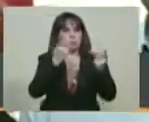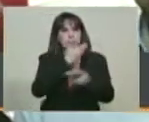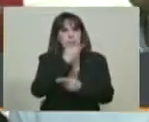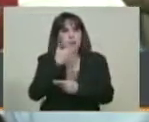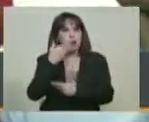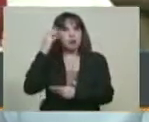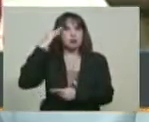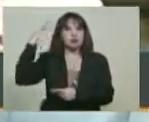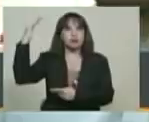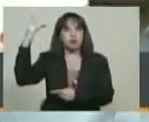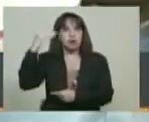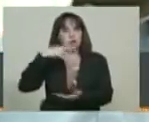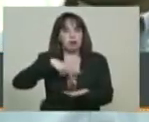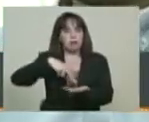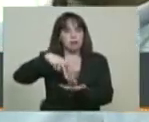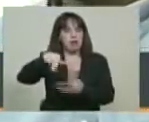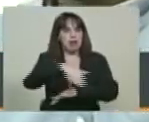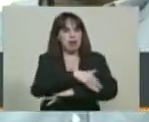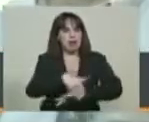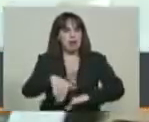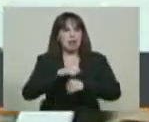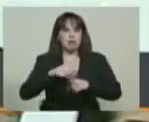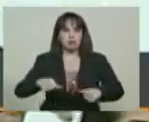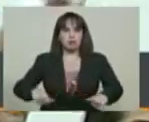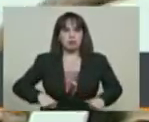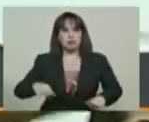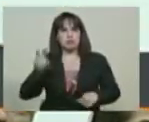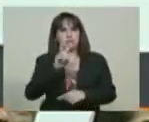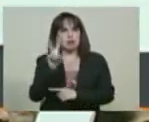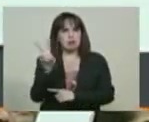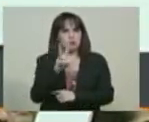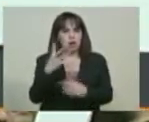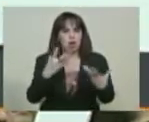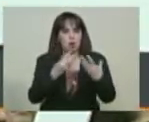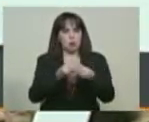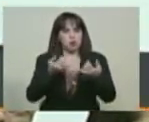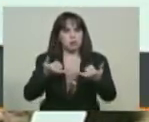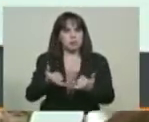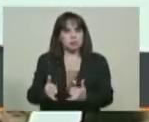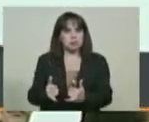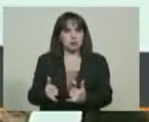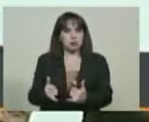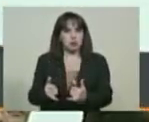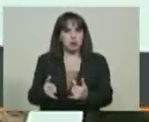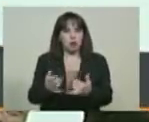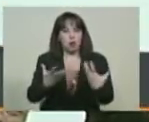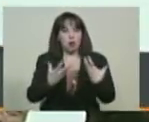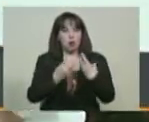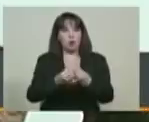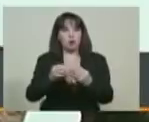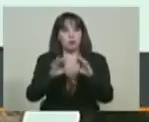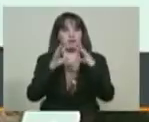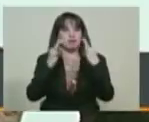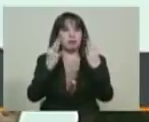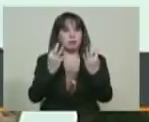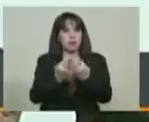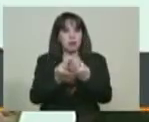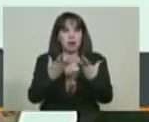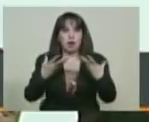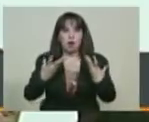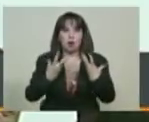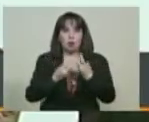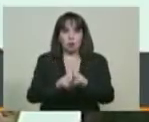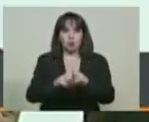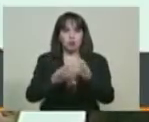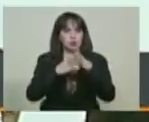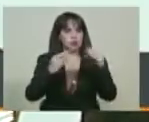sueño con caminar en las calles de Portuguesa, de Venezuela, junto a mis hijos, junto a mi familia, junto a estos compañeros hermanos